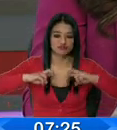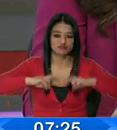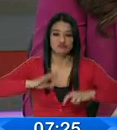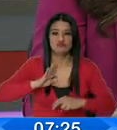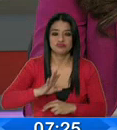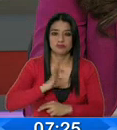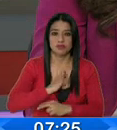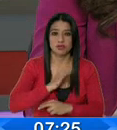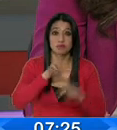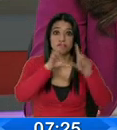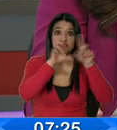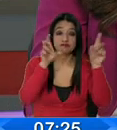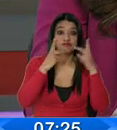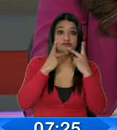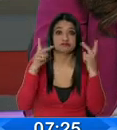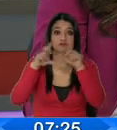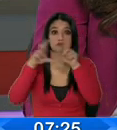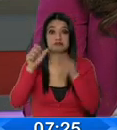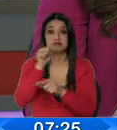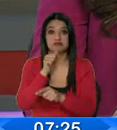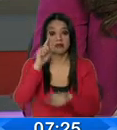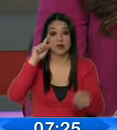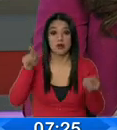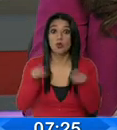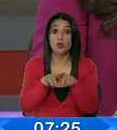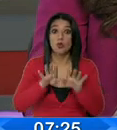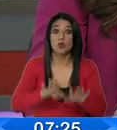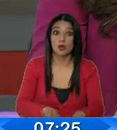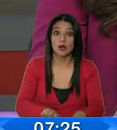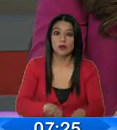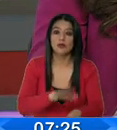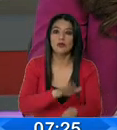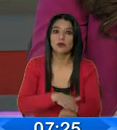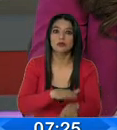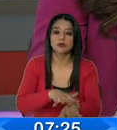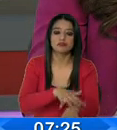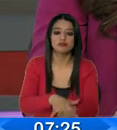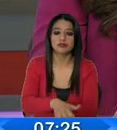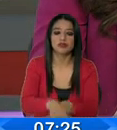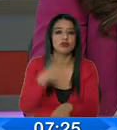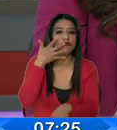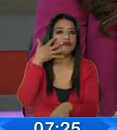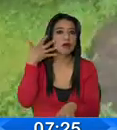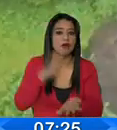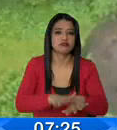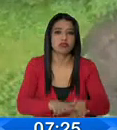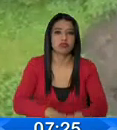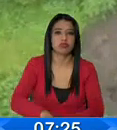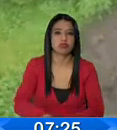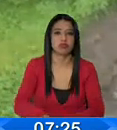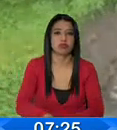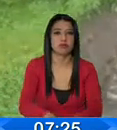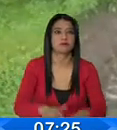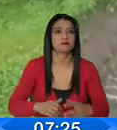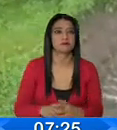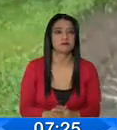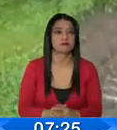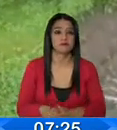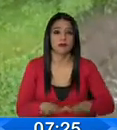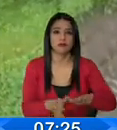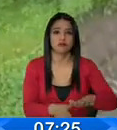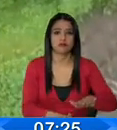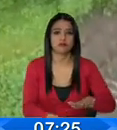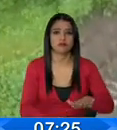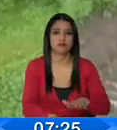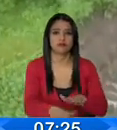empresa pública y privada frente al avance de la erosión regresiva del río Coca. La erosión regresiva del río